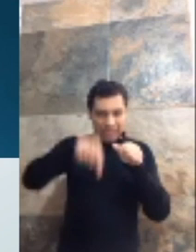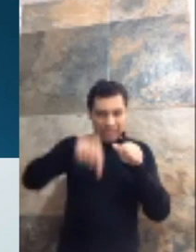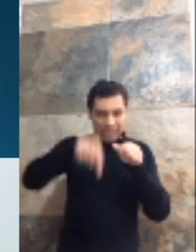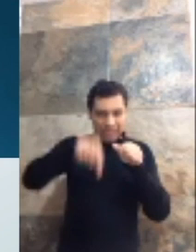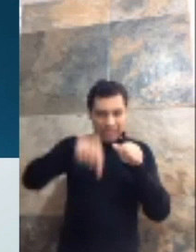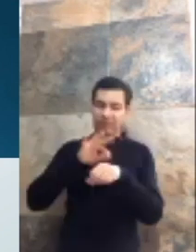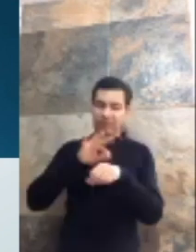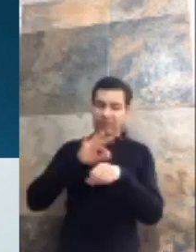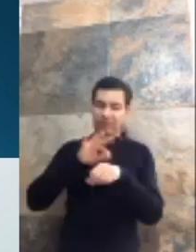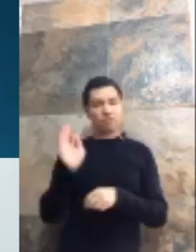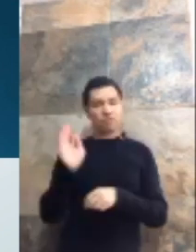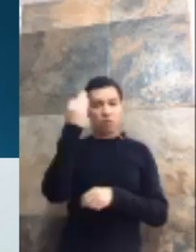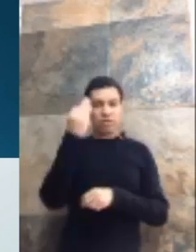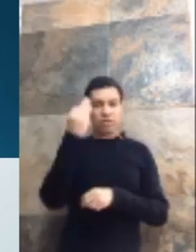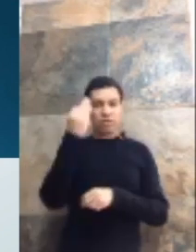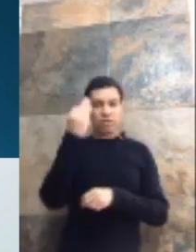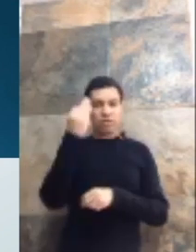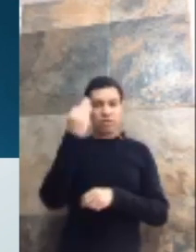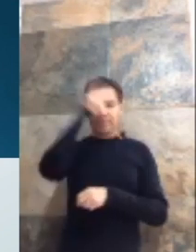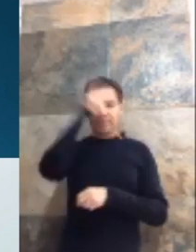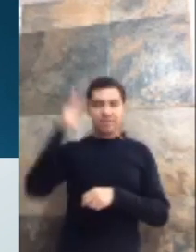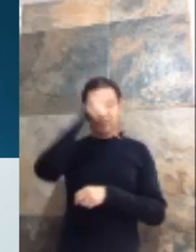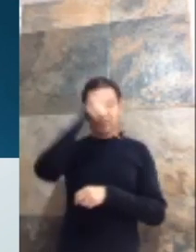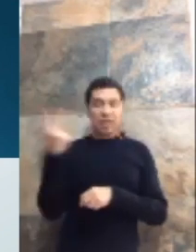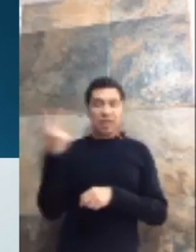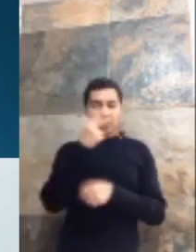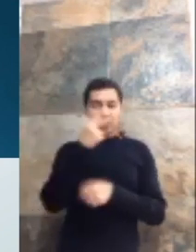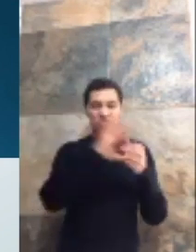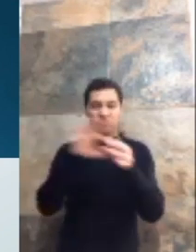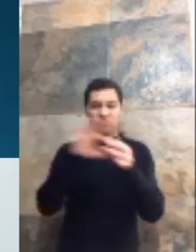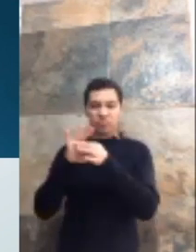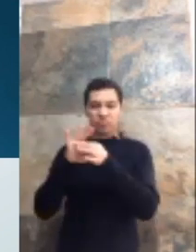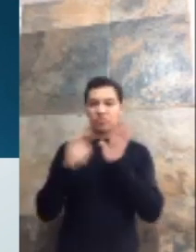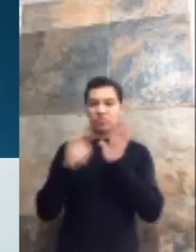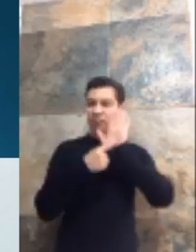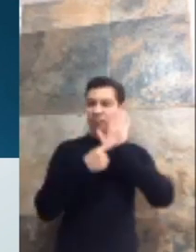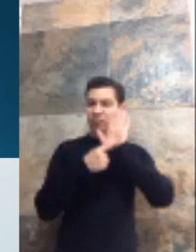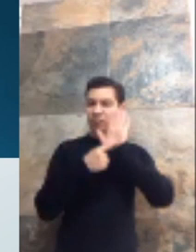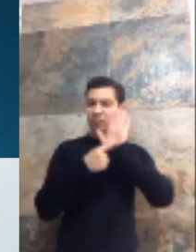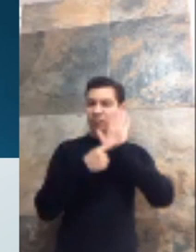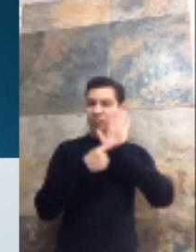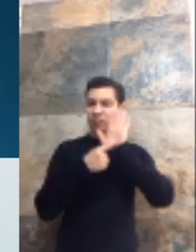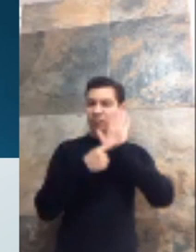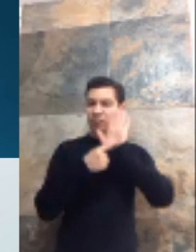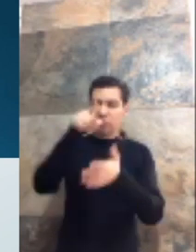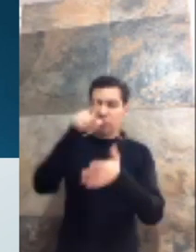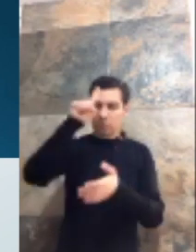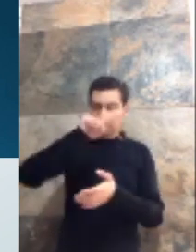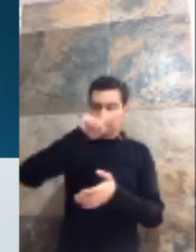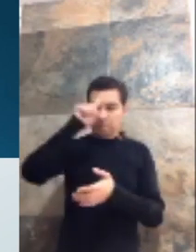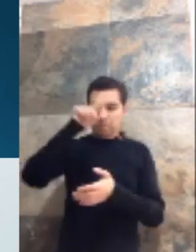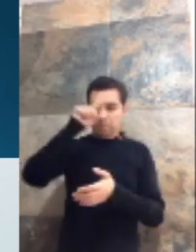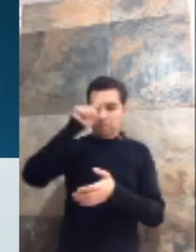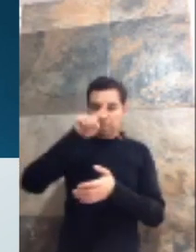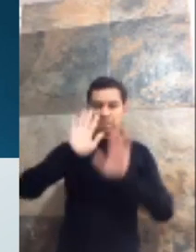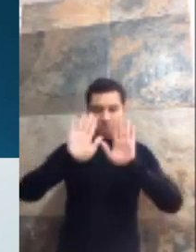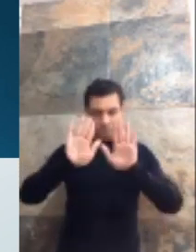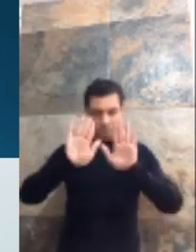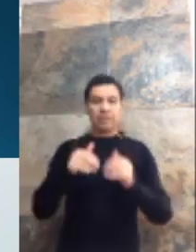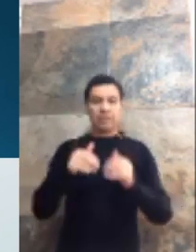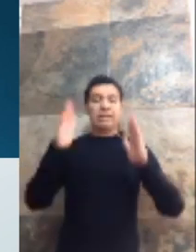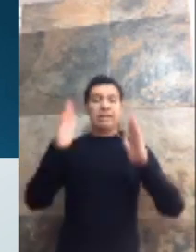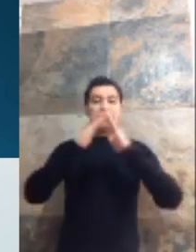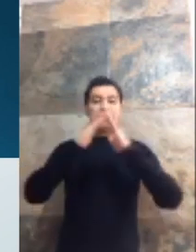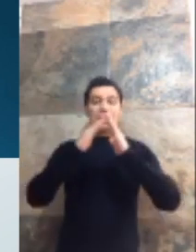etcétera. Ellos van a tener buenos datos que darnos. ¿Y qué cosa va a pasar al regreso? Aquí lo que vamos a ver es una